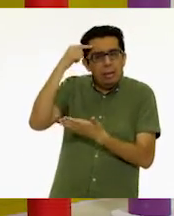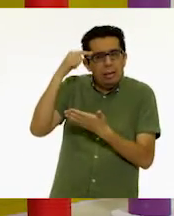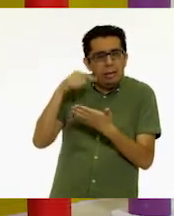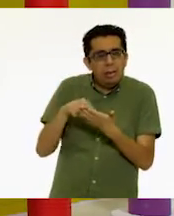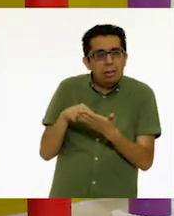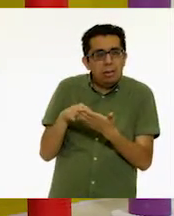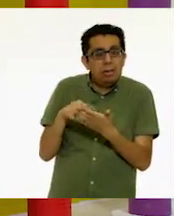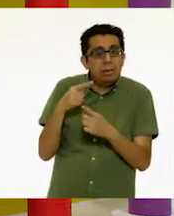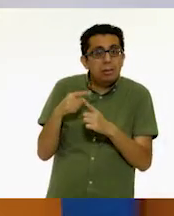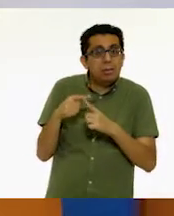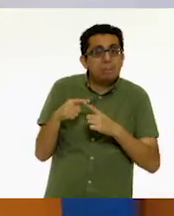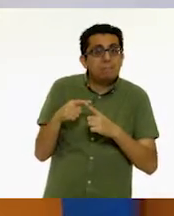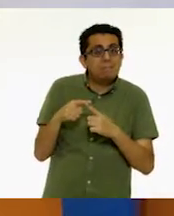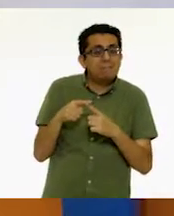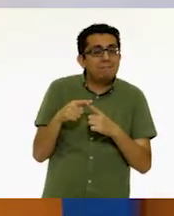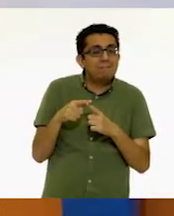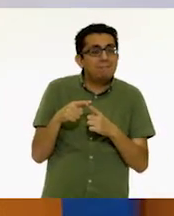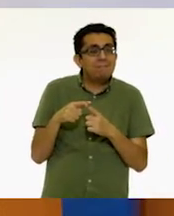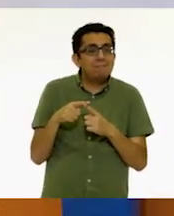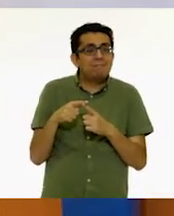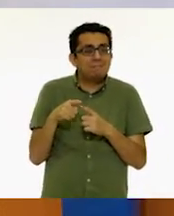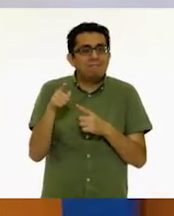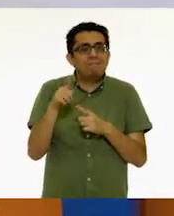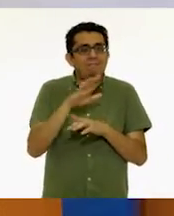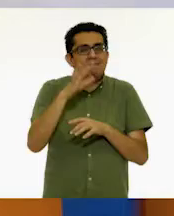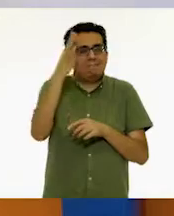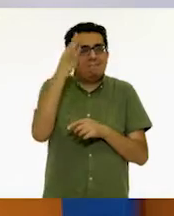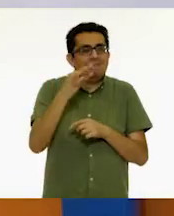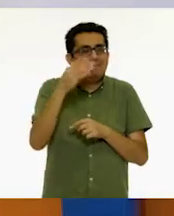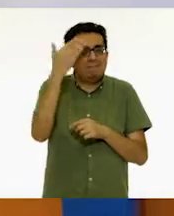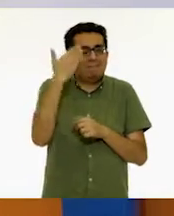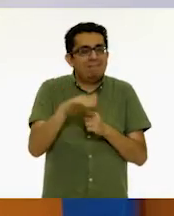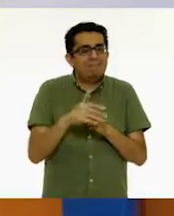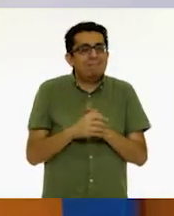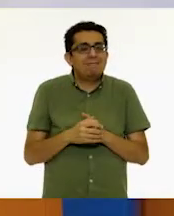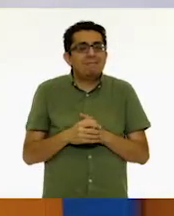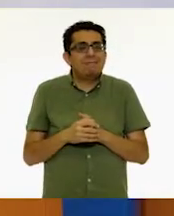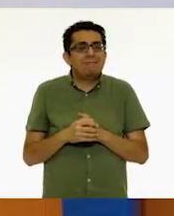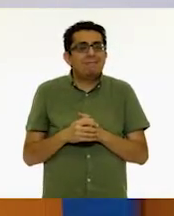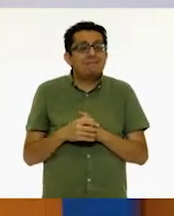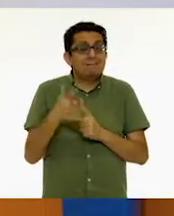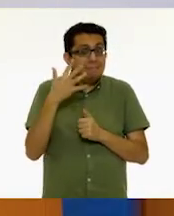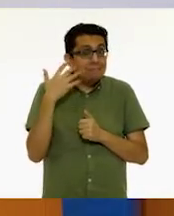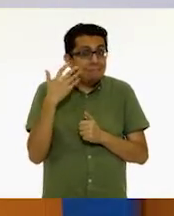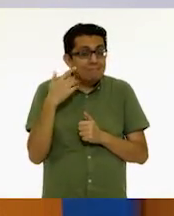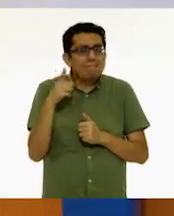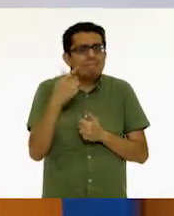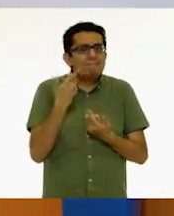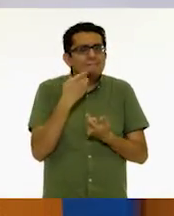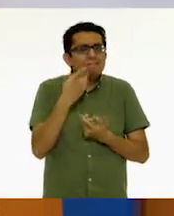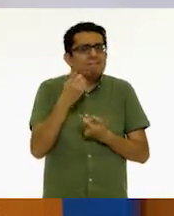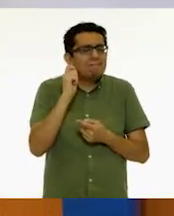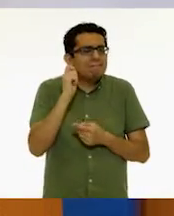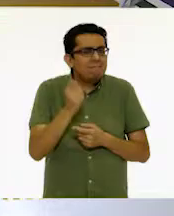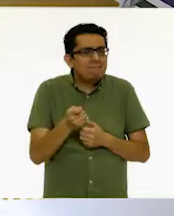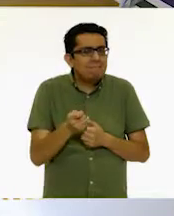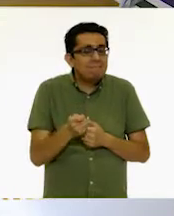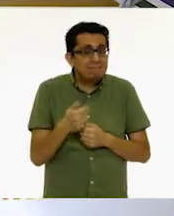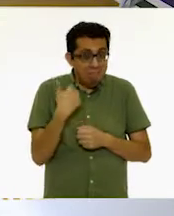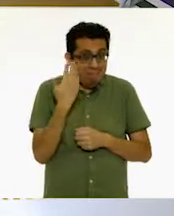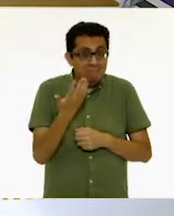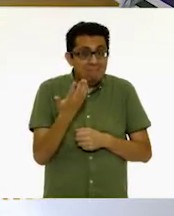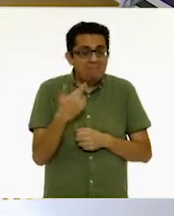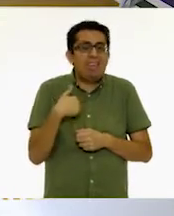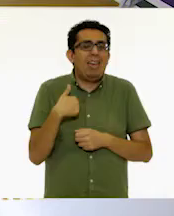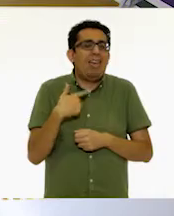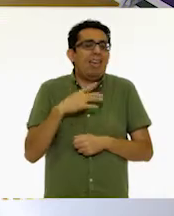Gato? ¡Adivinaste! Entonces... vamos a ver lo que Gato tiene que decirnos, ¿te parece, Eric? Me encanta,